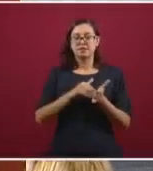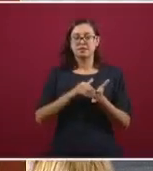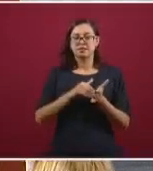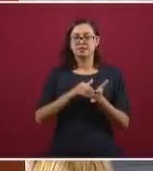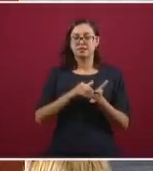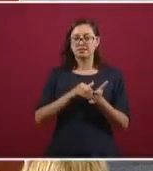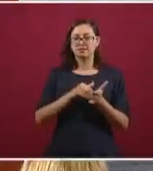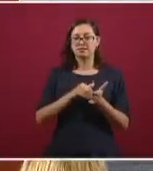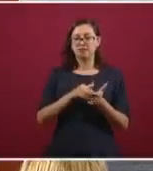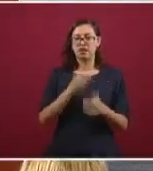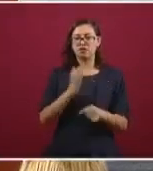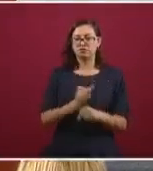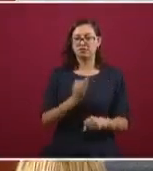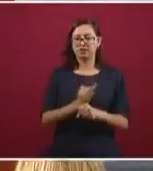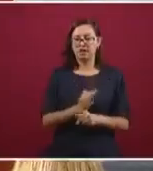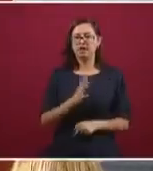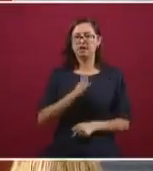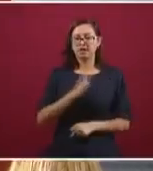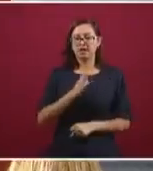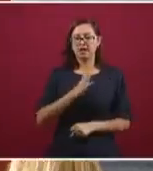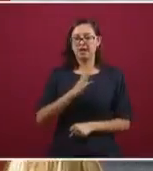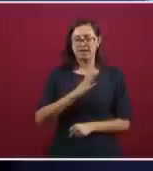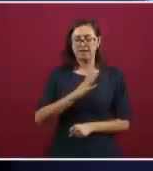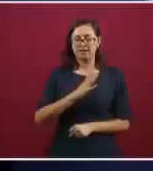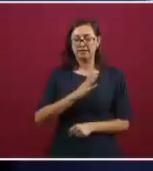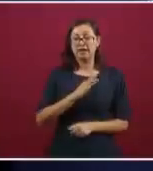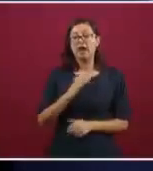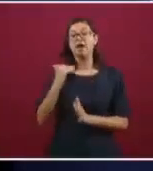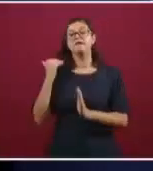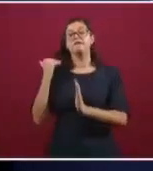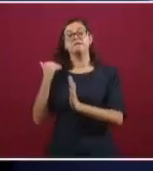los que hay. Y el déficit.